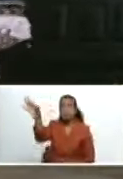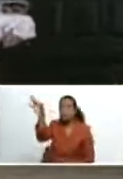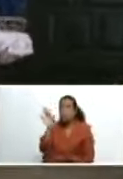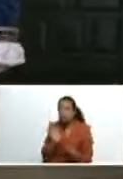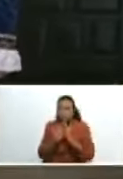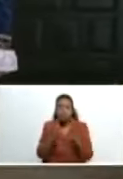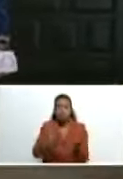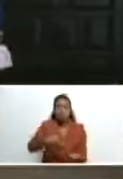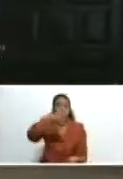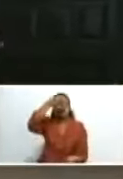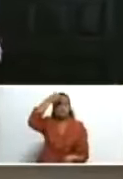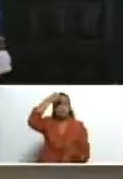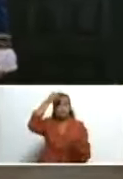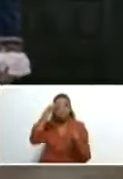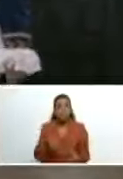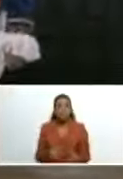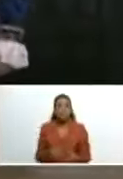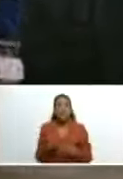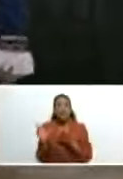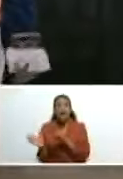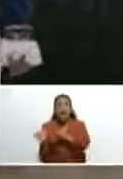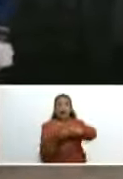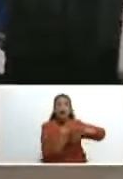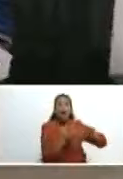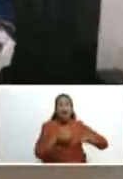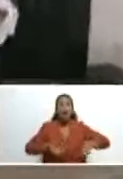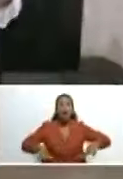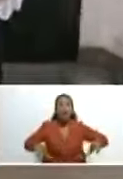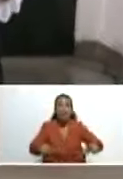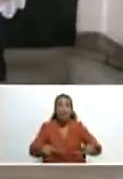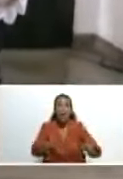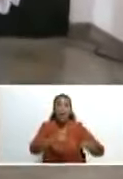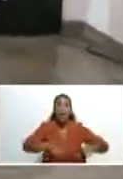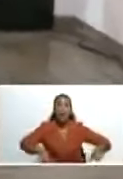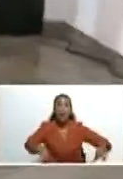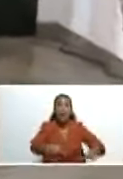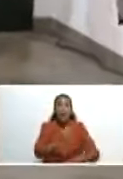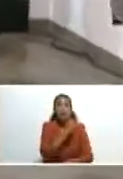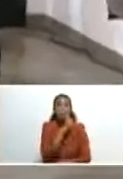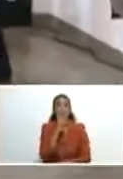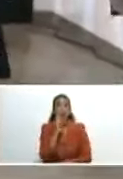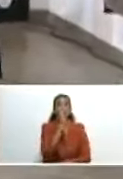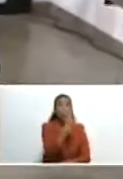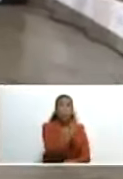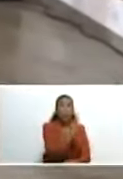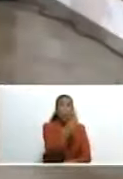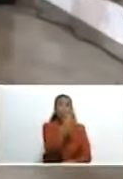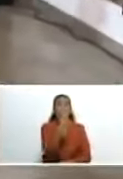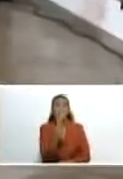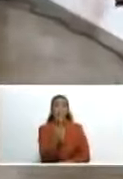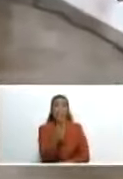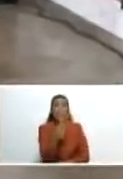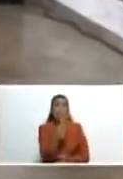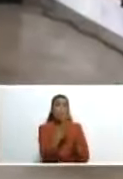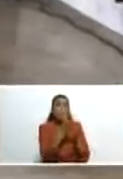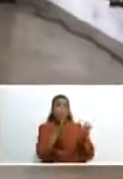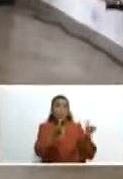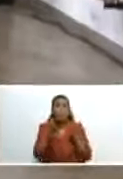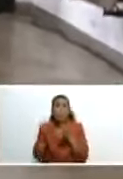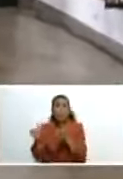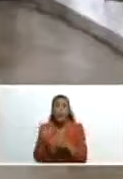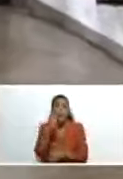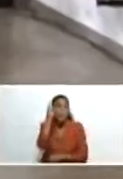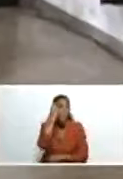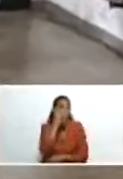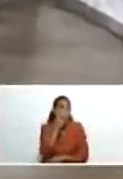Vamos a seguir ahora a nuestra sala número 2 y 3 para reflexionar un poco acerca de esa sociedad colonial en la que Bolívar